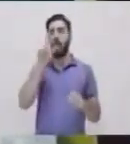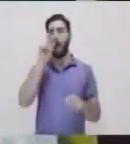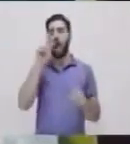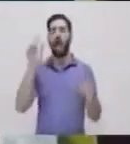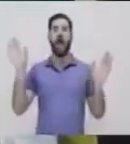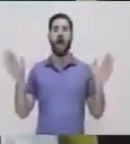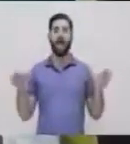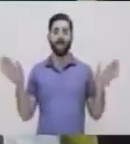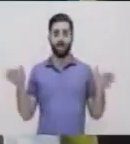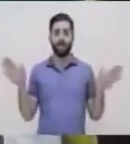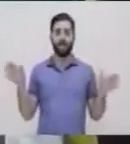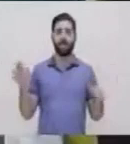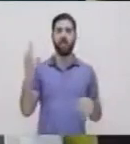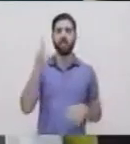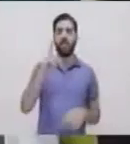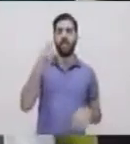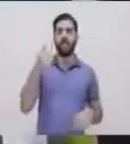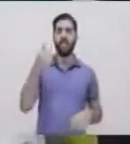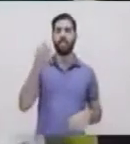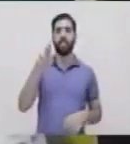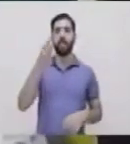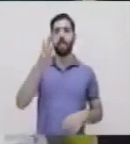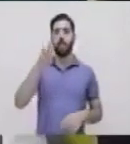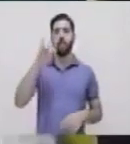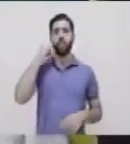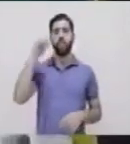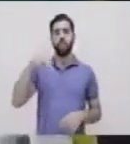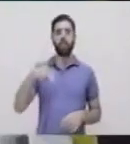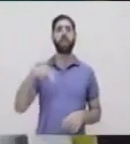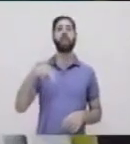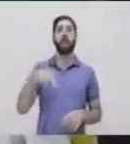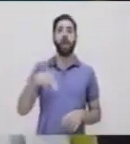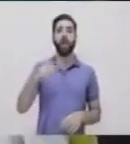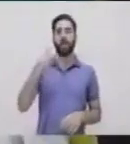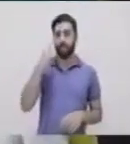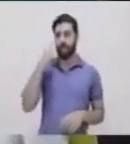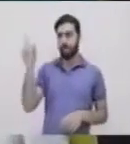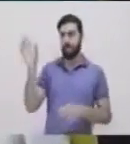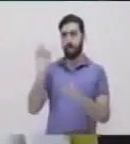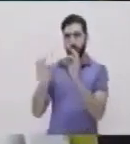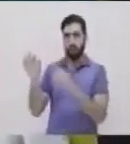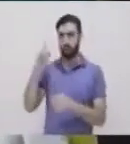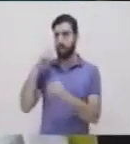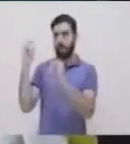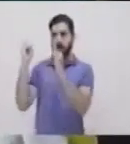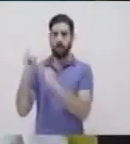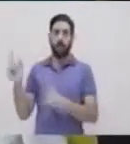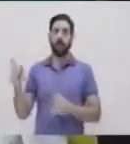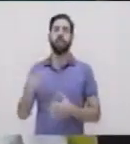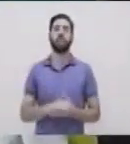Darwin. Entonces, aquí tenemos una imagen muy particular acerca de ellos.